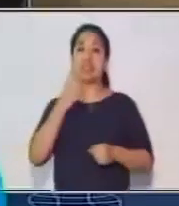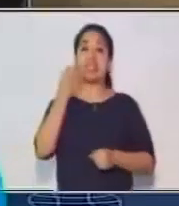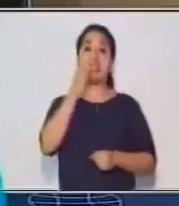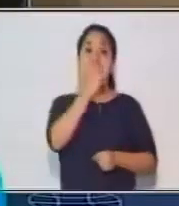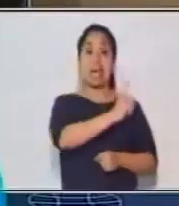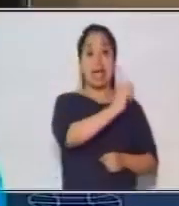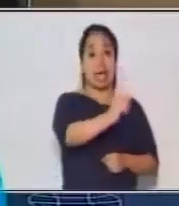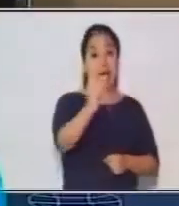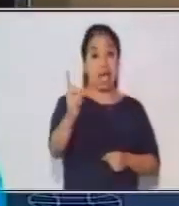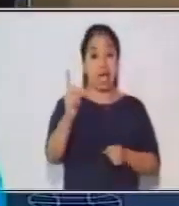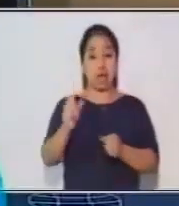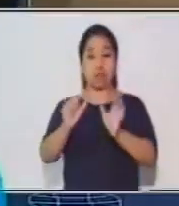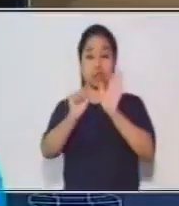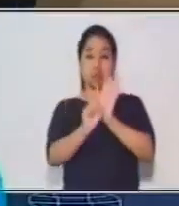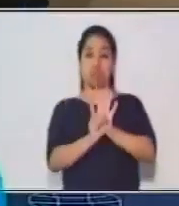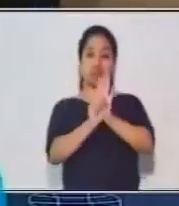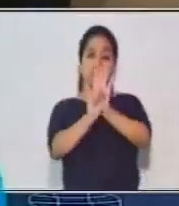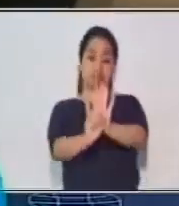representan.